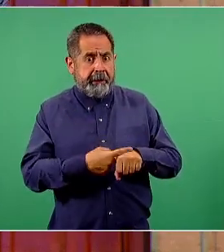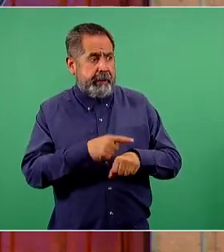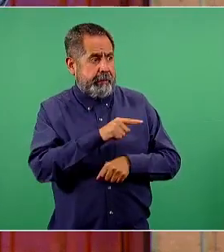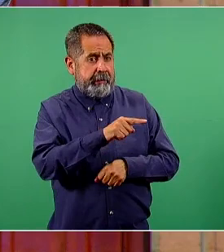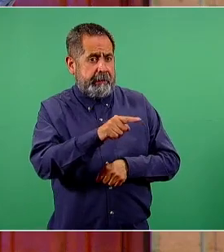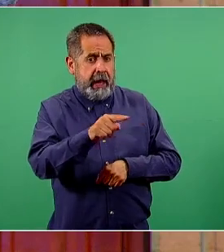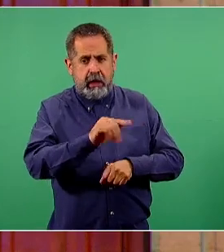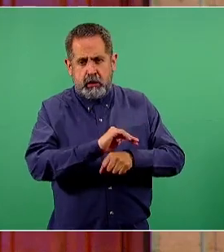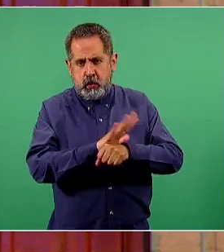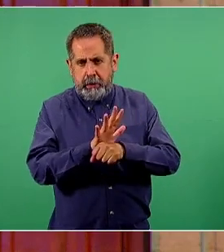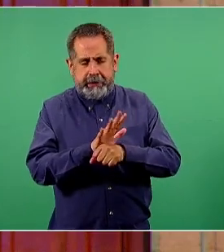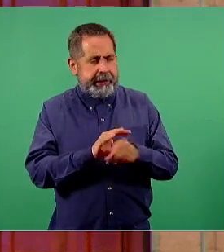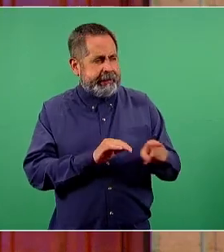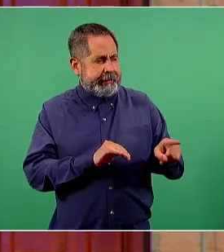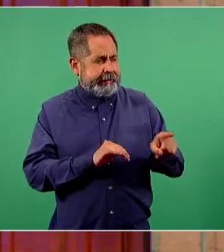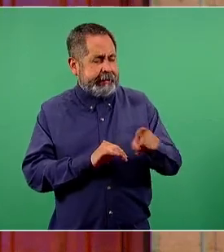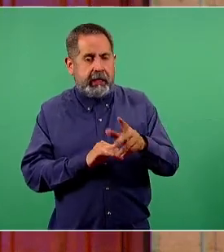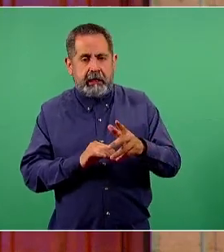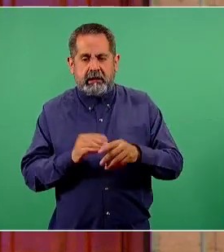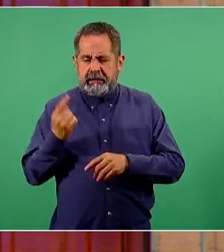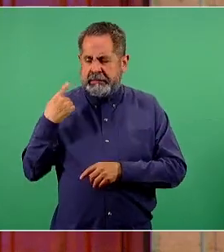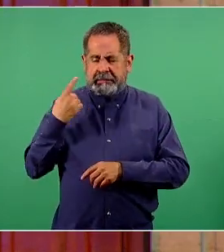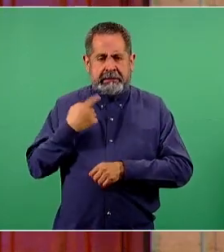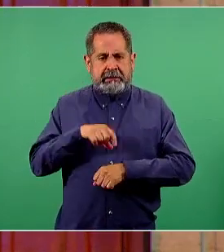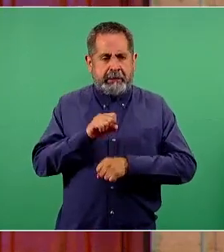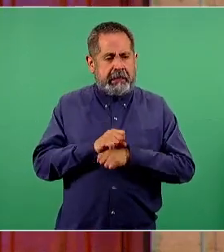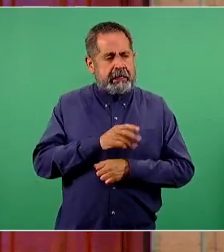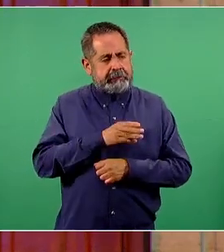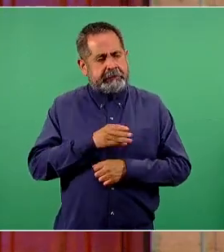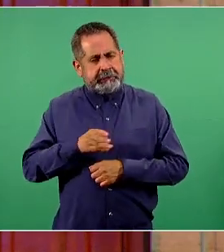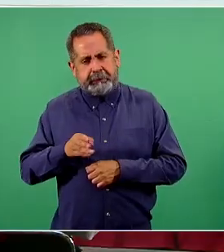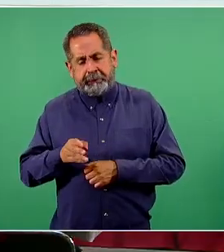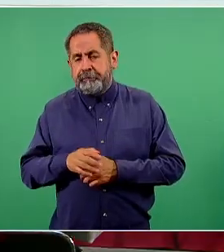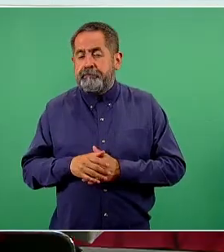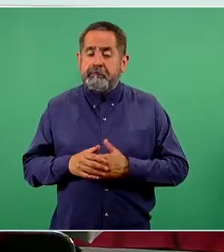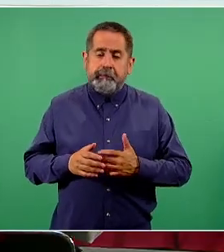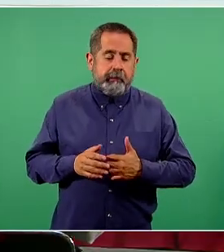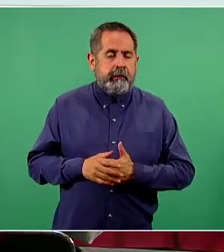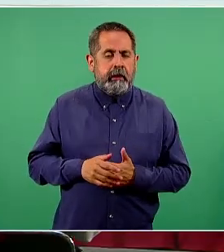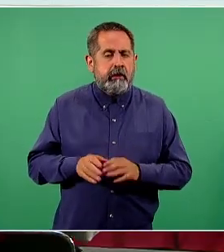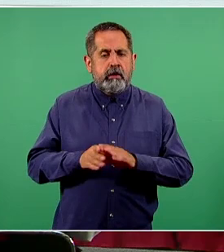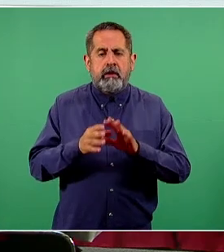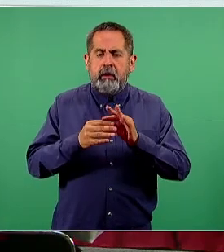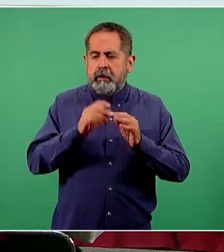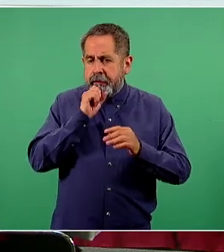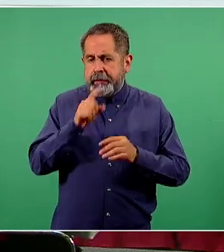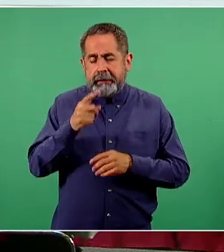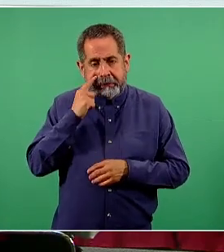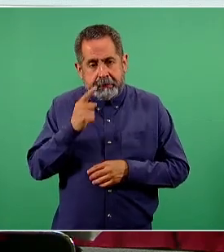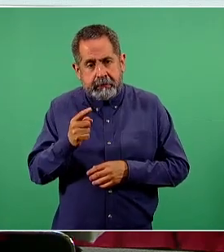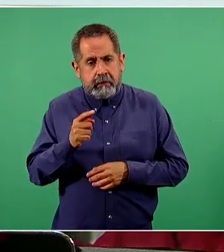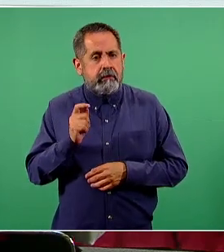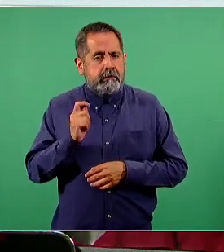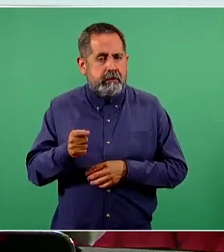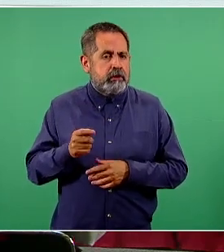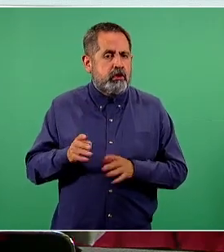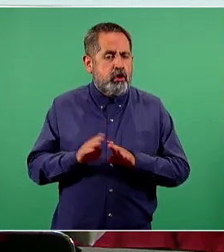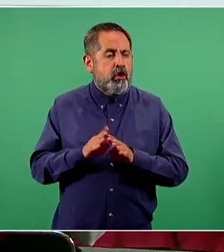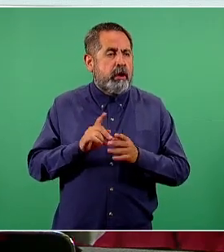con COVID-19 en las últimas semanas, lo cual ratifica también pues, que estamos teniendo obviamente